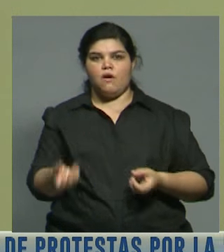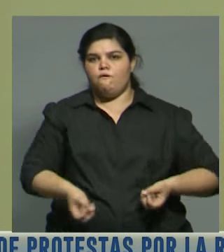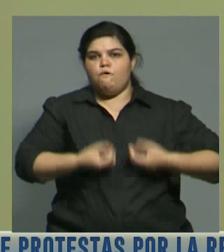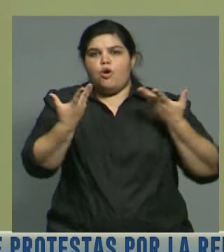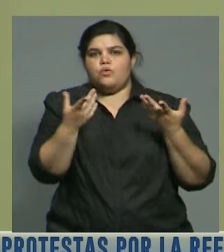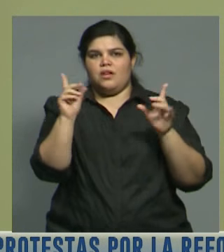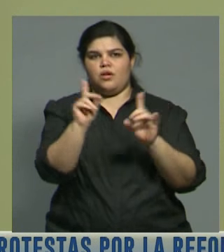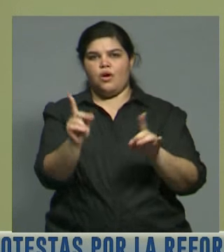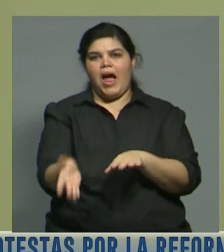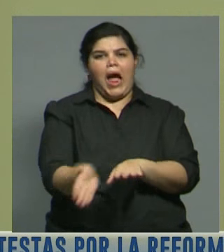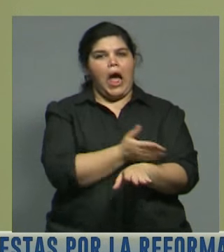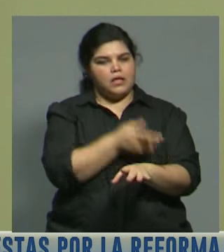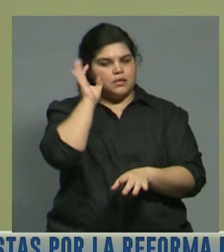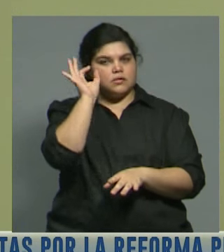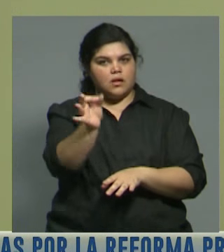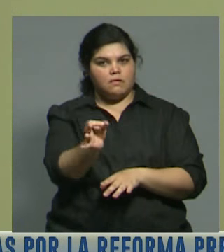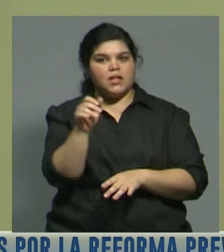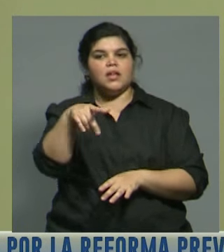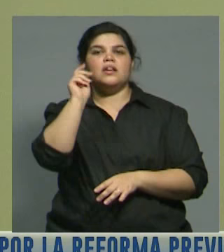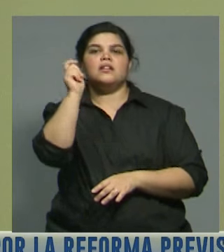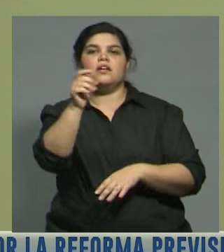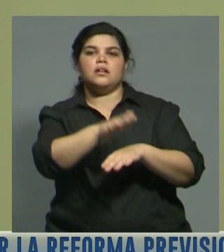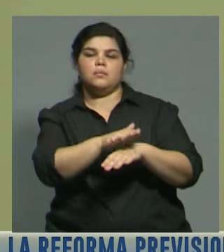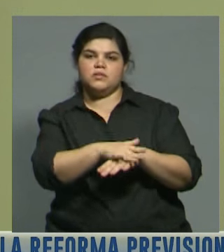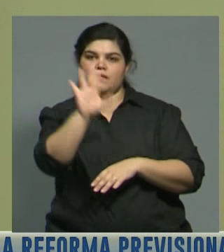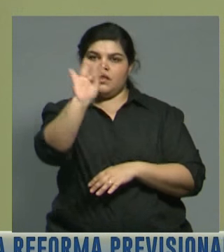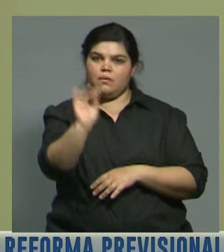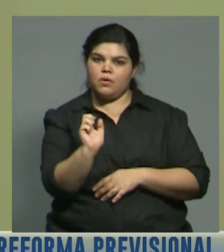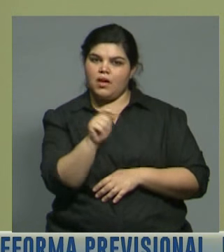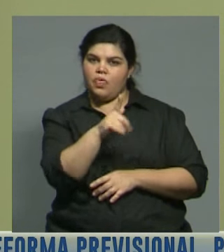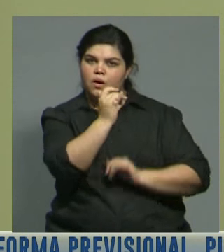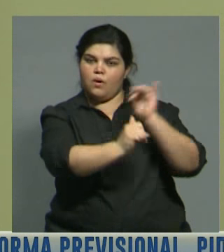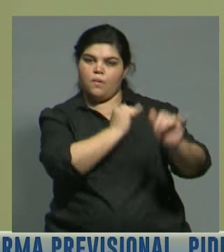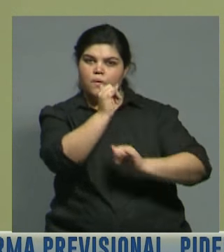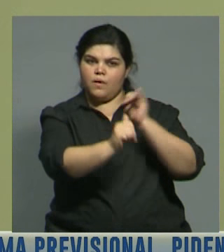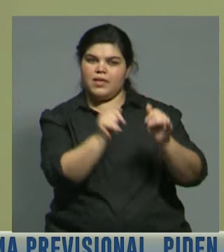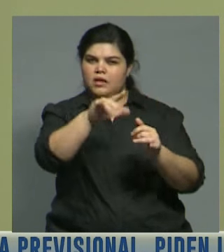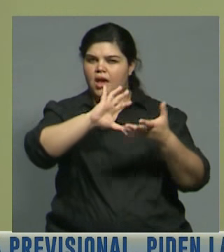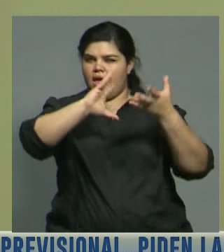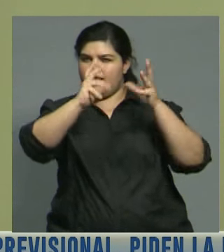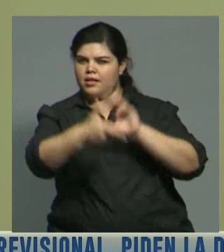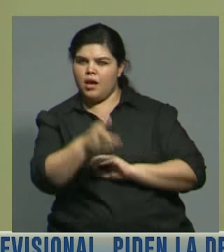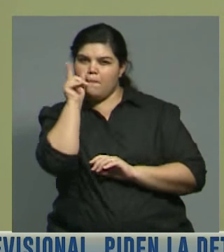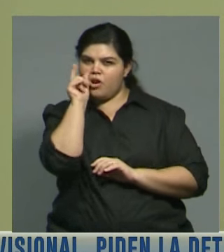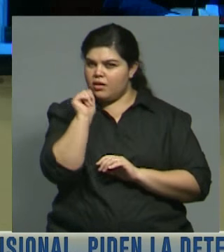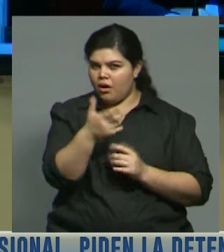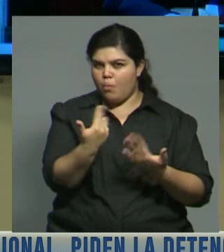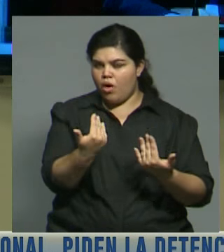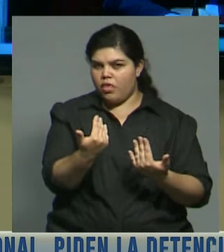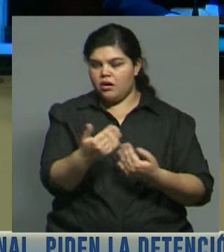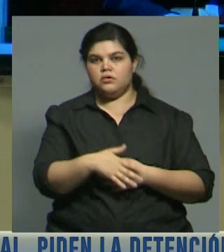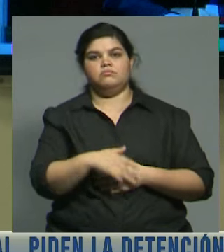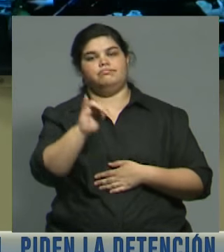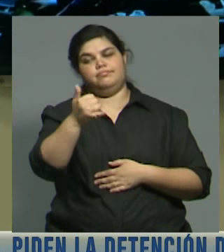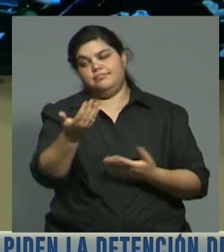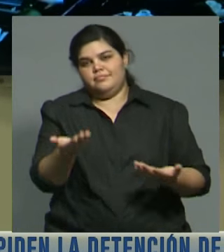algo premeditado, y también se refirió a los diputados, también puede ser una estrategia política, ¿verdad? Sí, claro. Bueno, normalmente